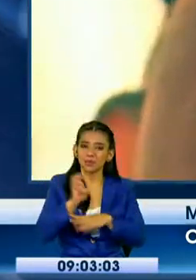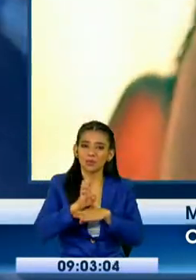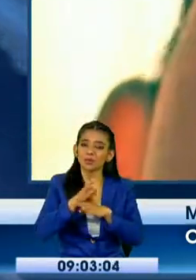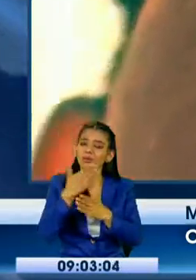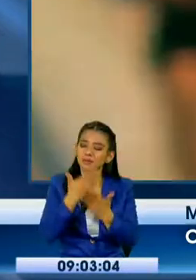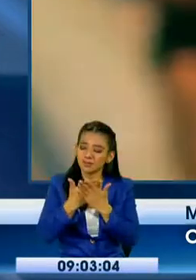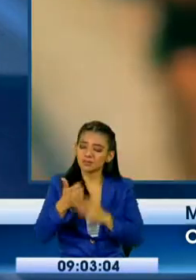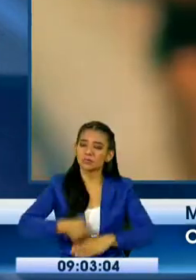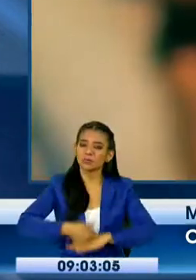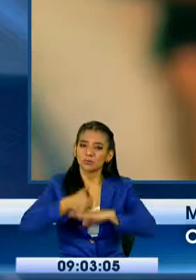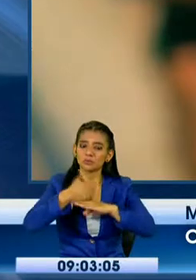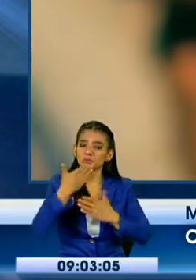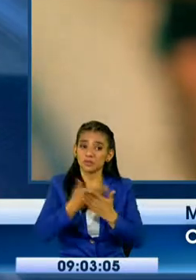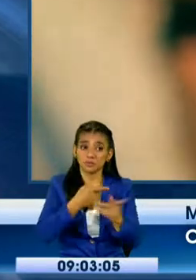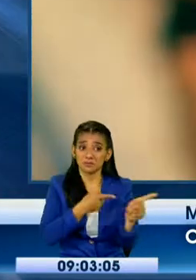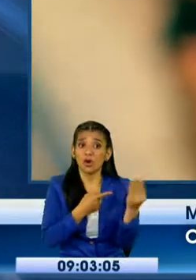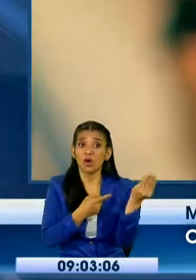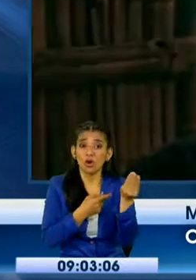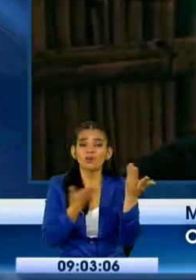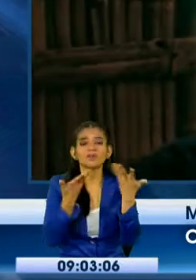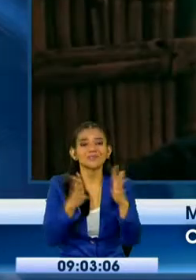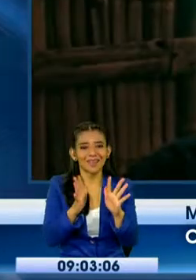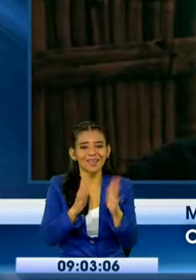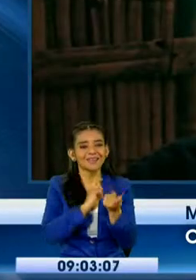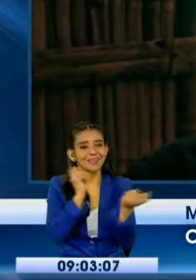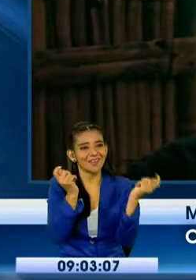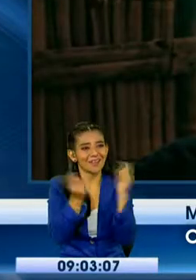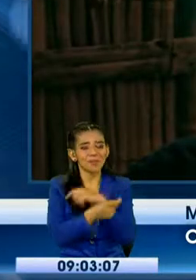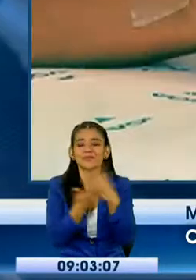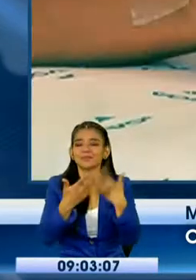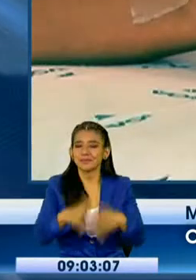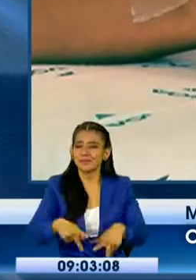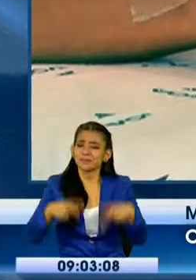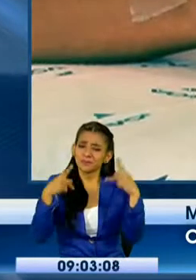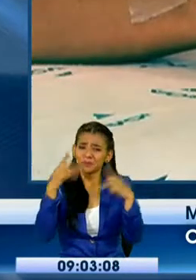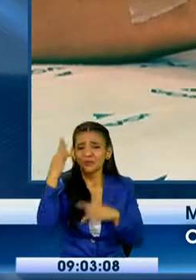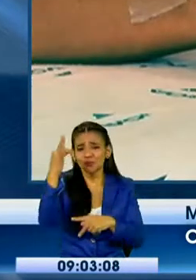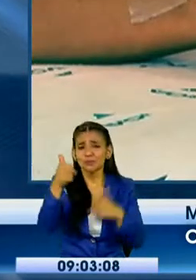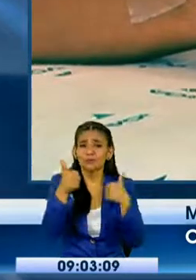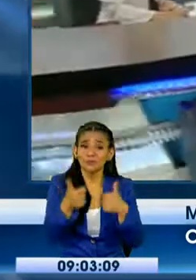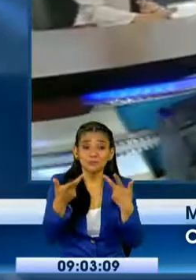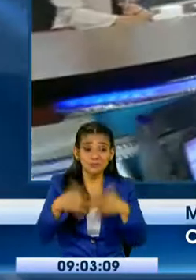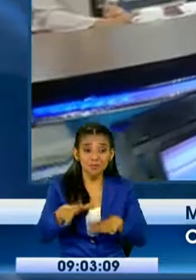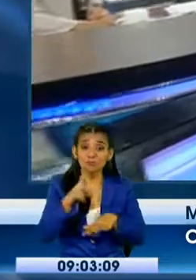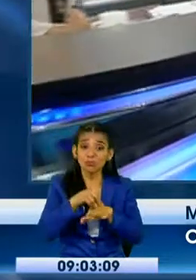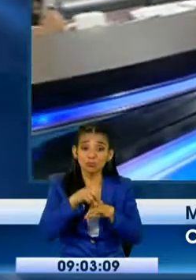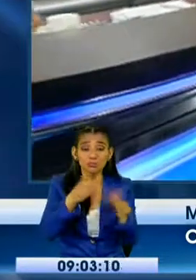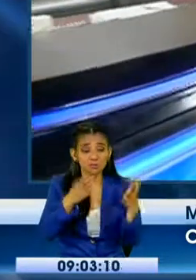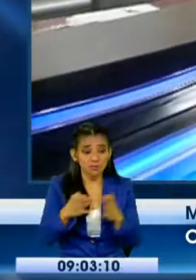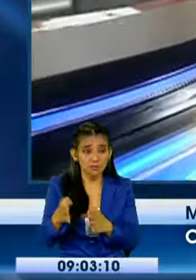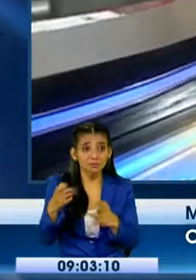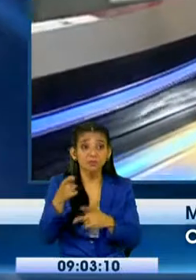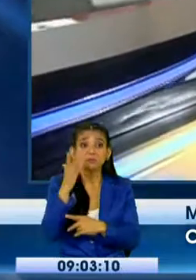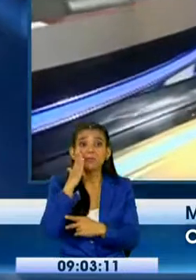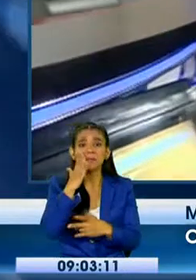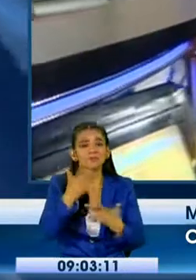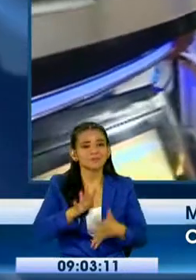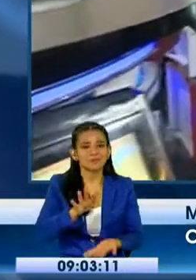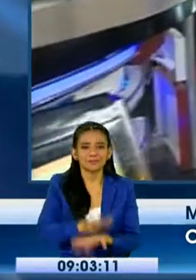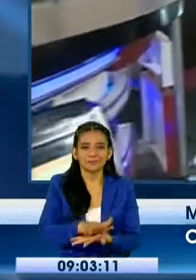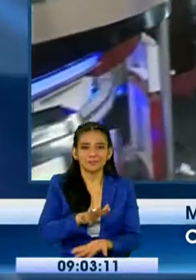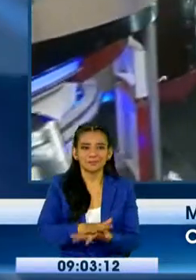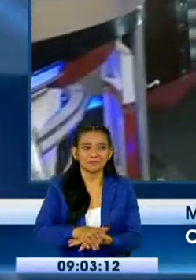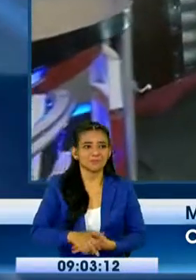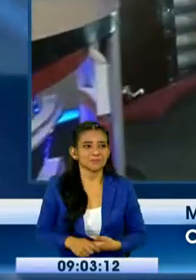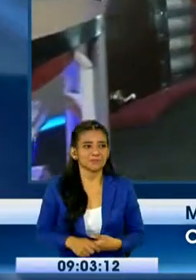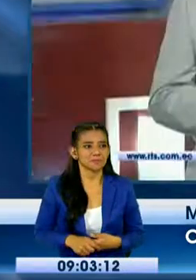Gracias a las autoridades, este muchacho comienza a tener un mejor futuro, comienza a ser tratado médicamente y su madre ya está más tranquila. Esto